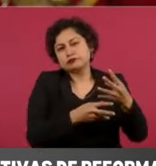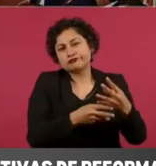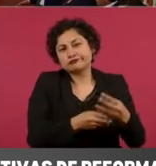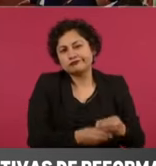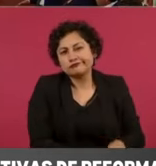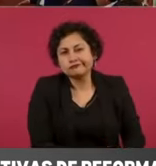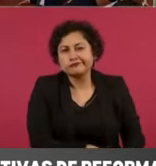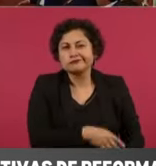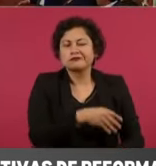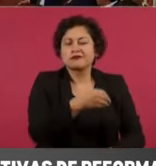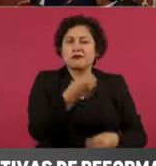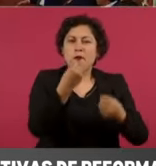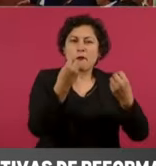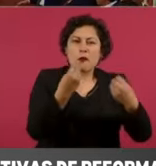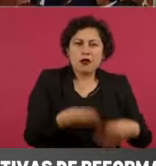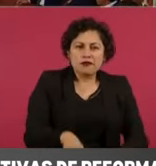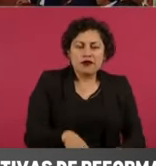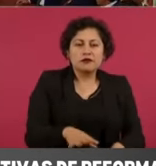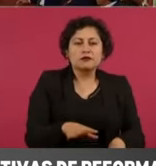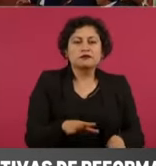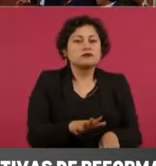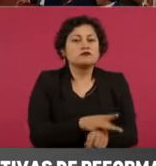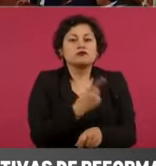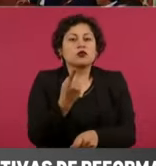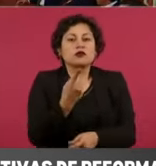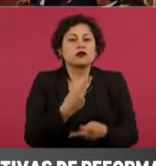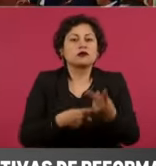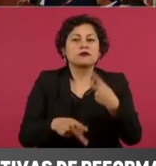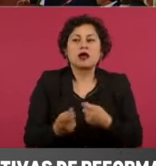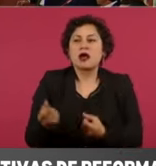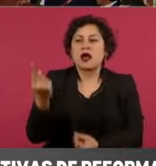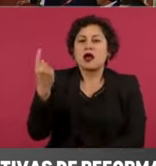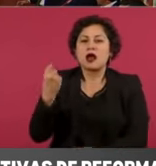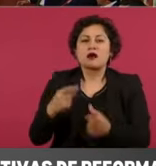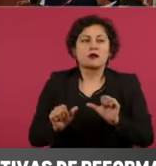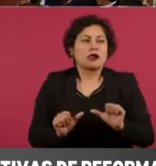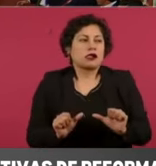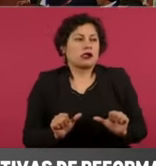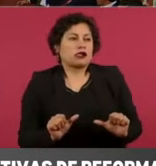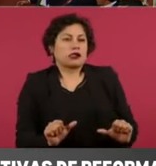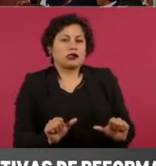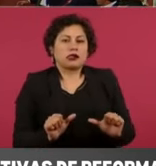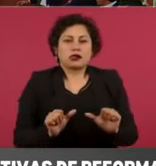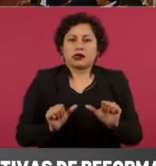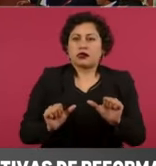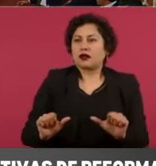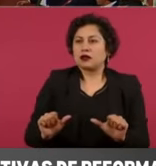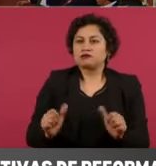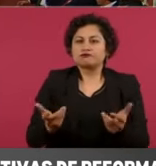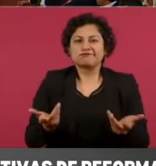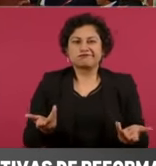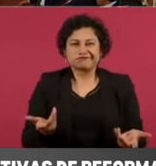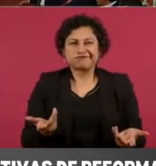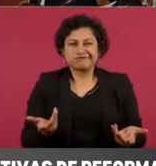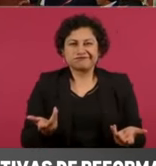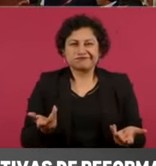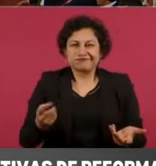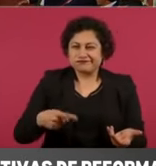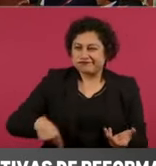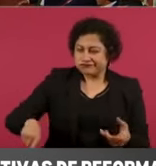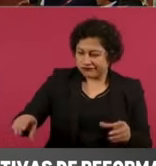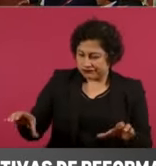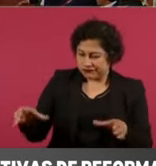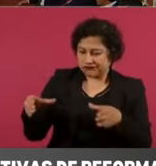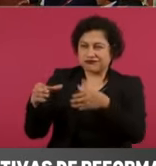se restablecían fueros y privilegios en beneficio de una élite de